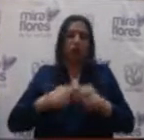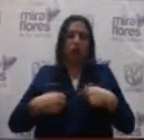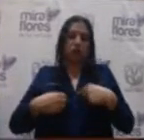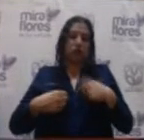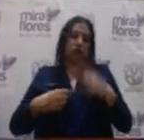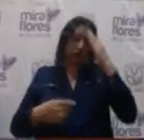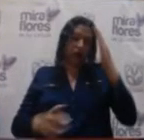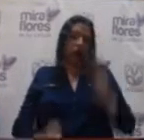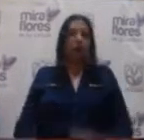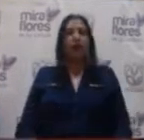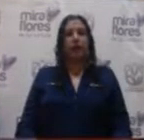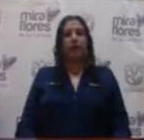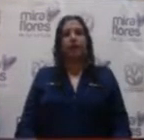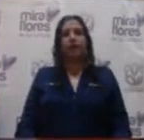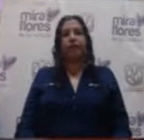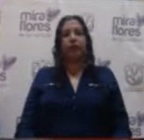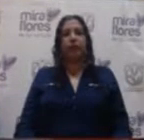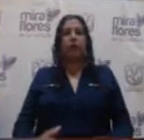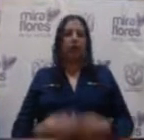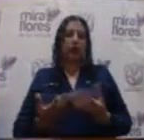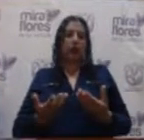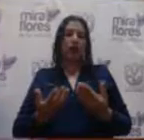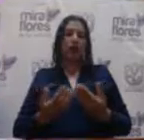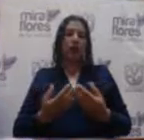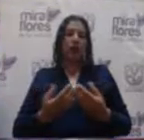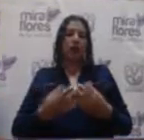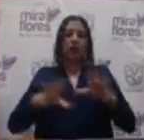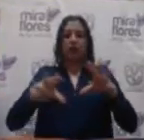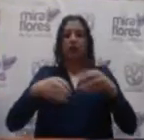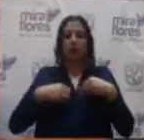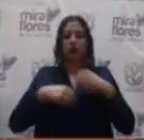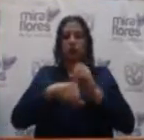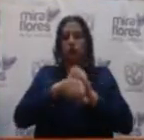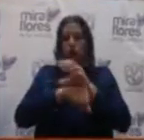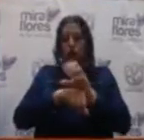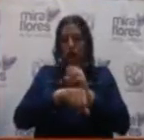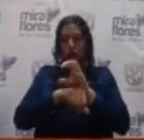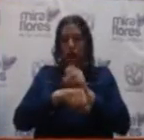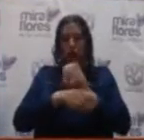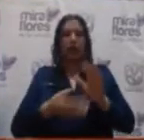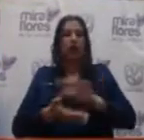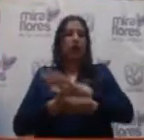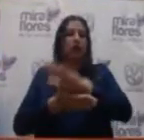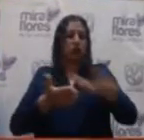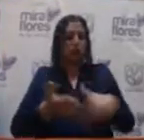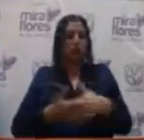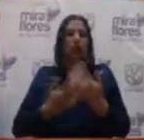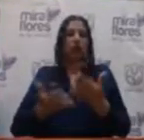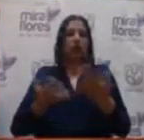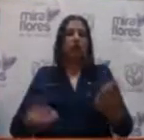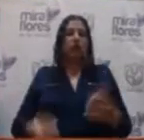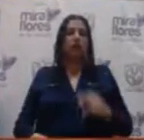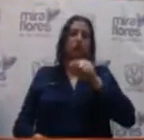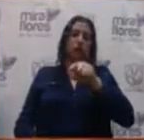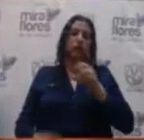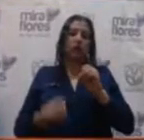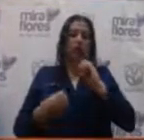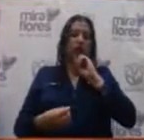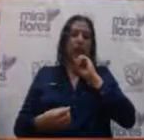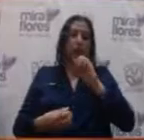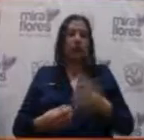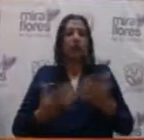seguro. Gracias. Muy bien, vamos a tomar su sugerencia, señor Alberti, y le voy a pedir que, por favor, todas las cosas que usted quiera proponer me las haga